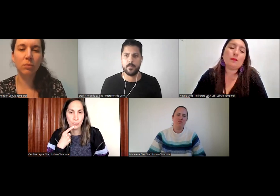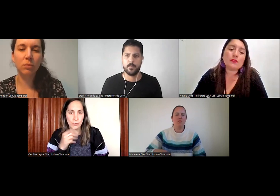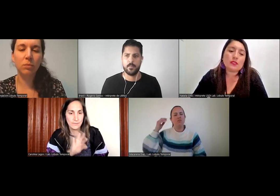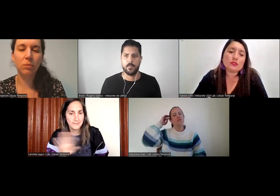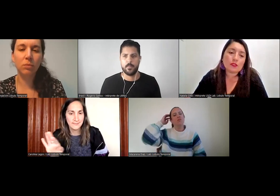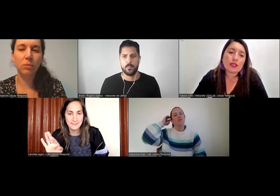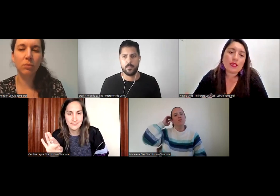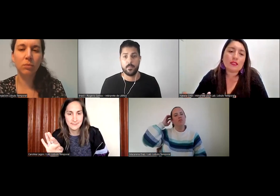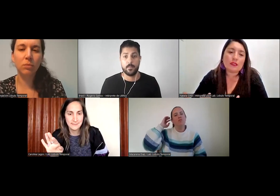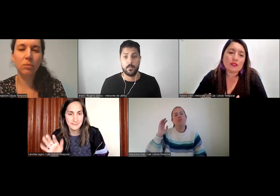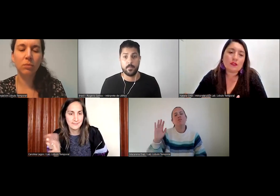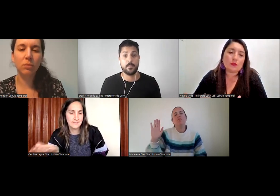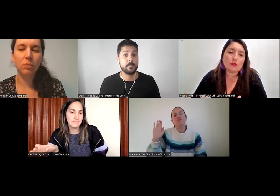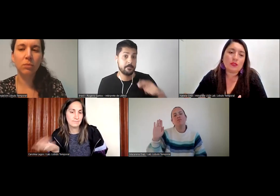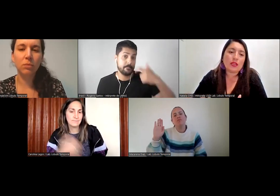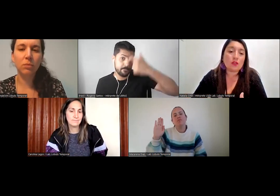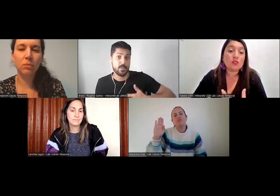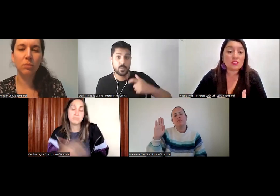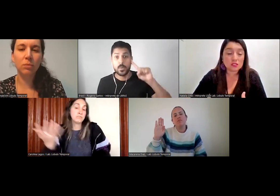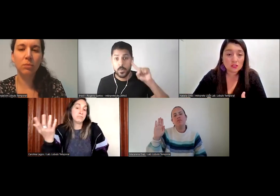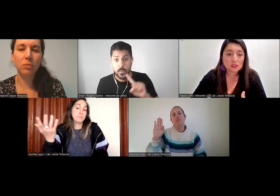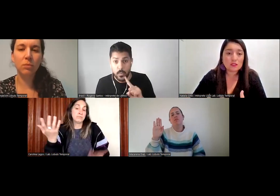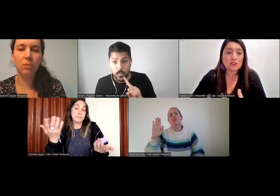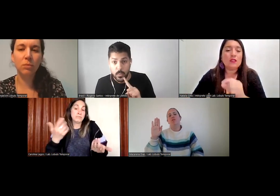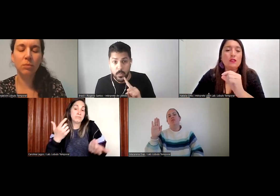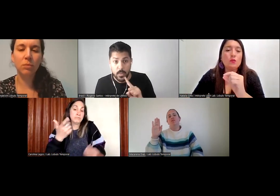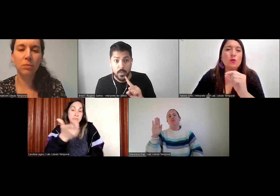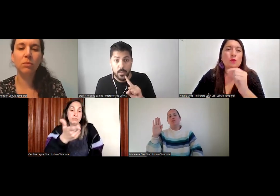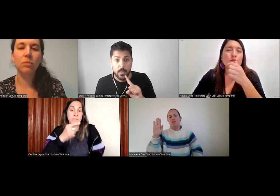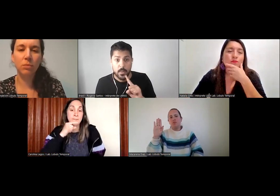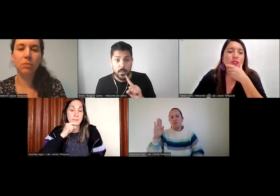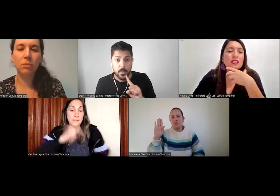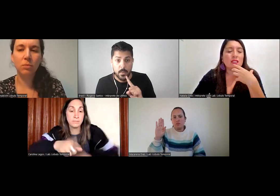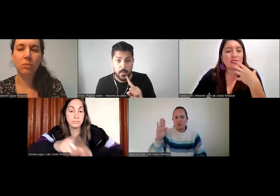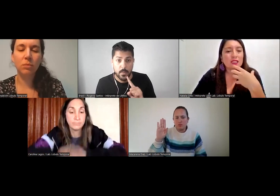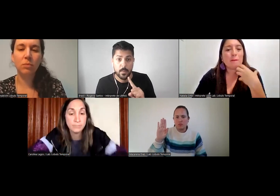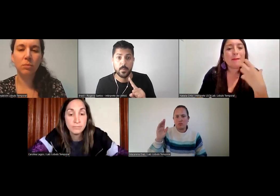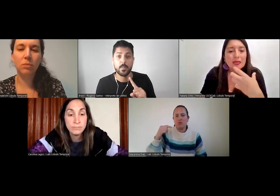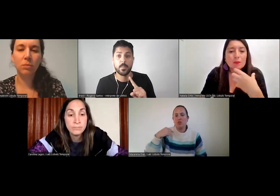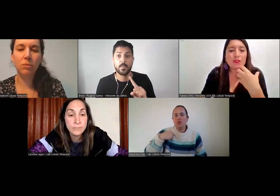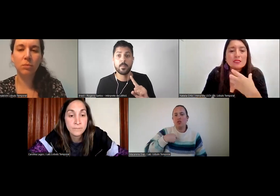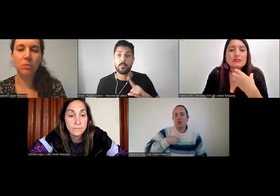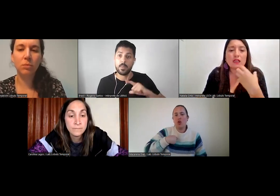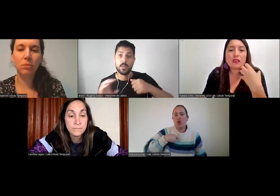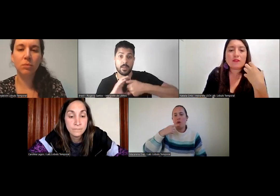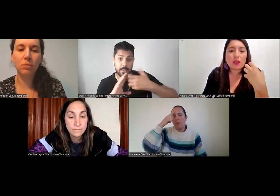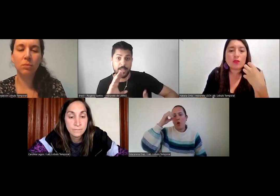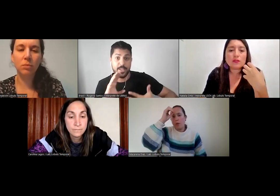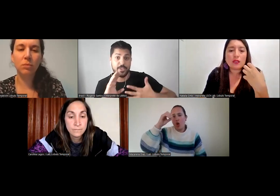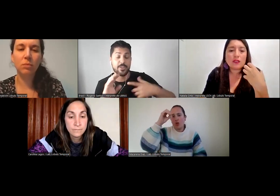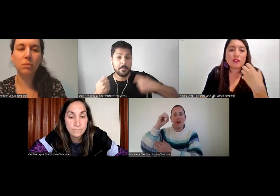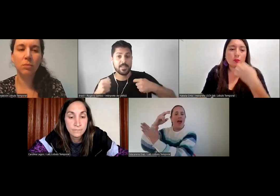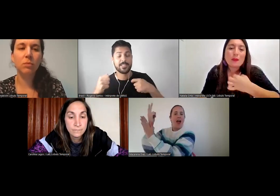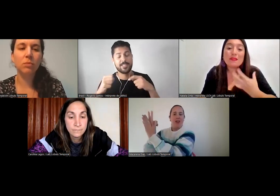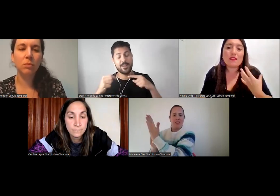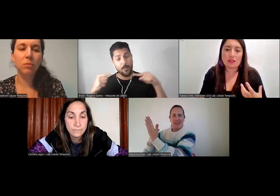Entonces, son las personas sordas las que tienen como la condición o las características para poder expresar el vernáculo